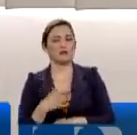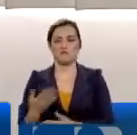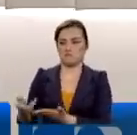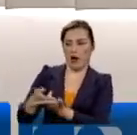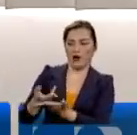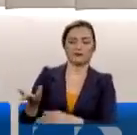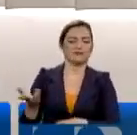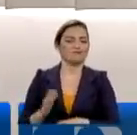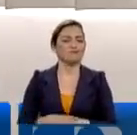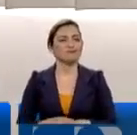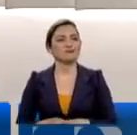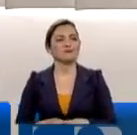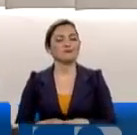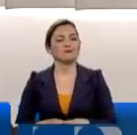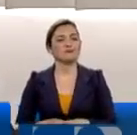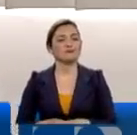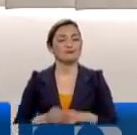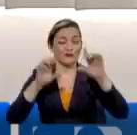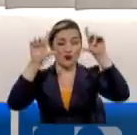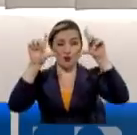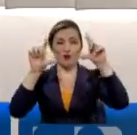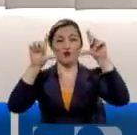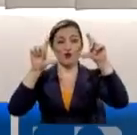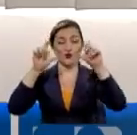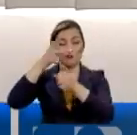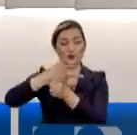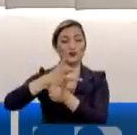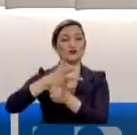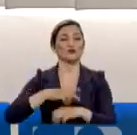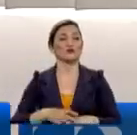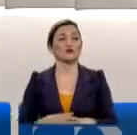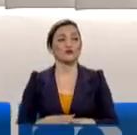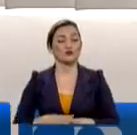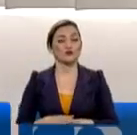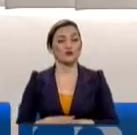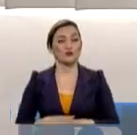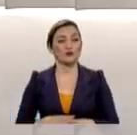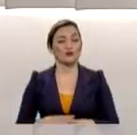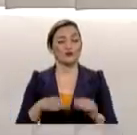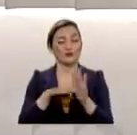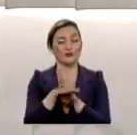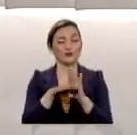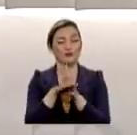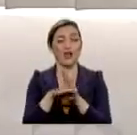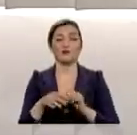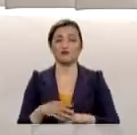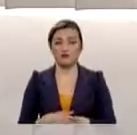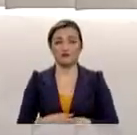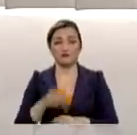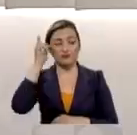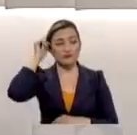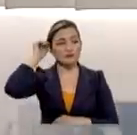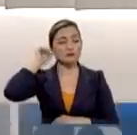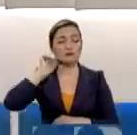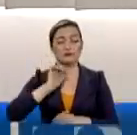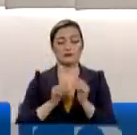ser entregar una foto, entregar un video, entregar sus cuentas bancarias, entregar